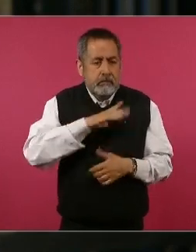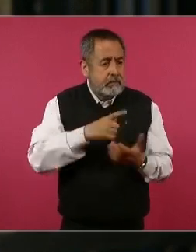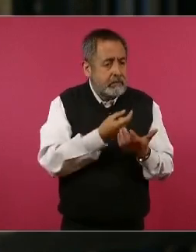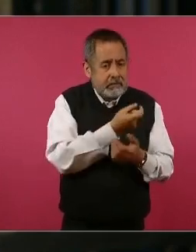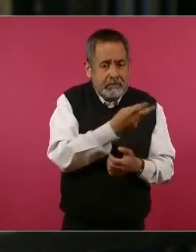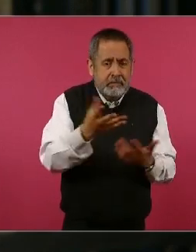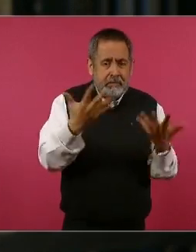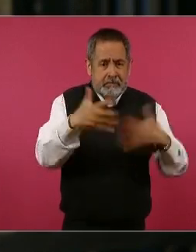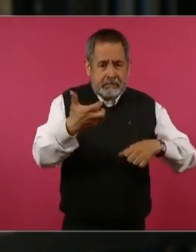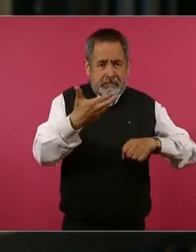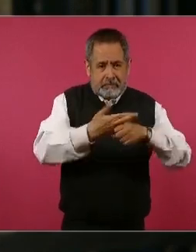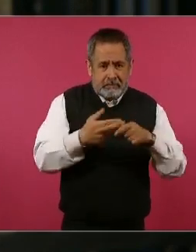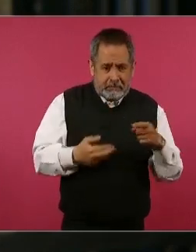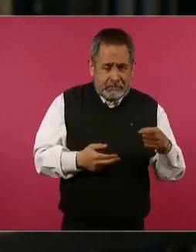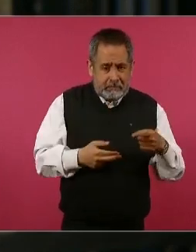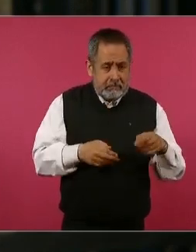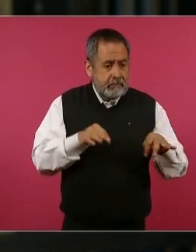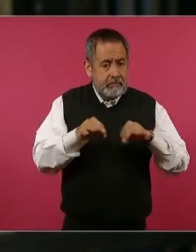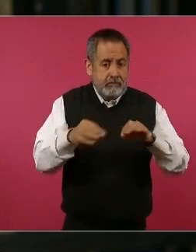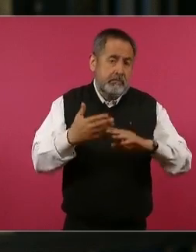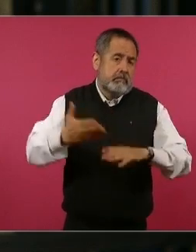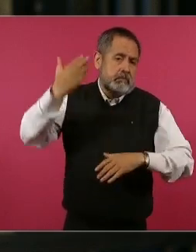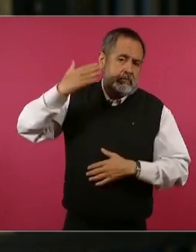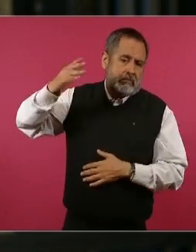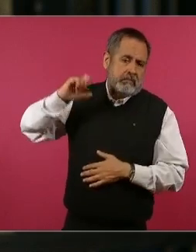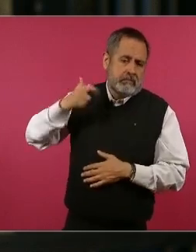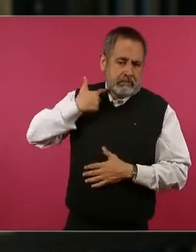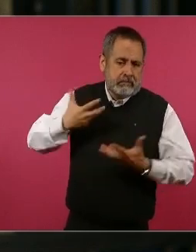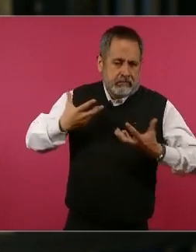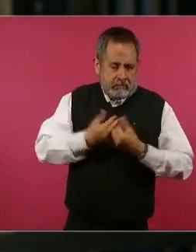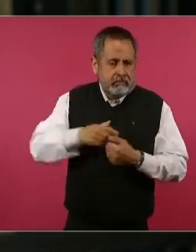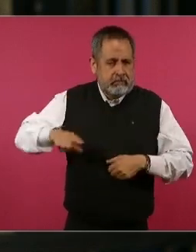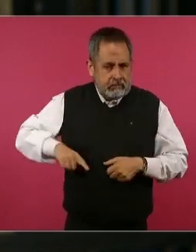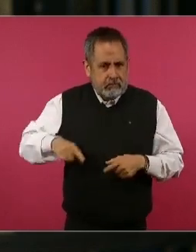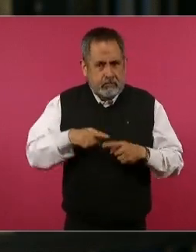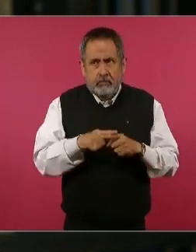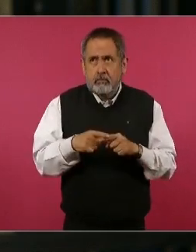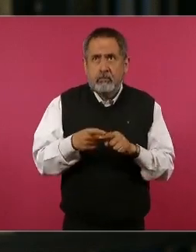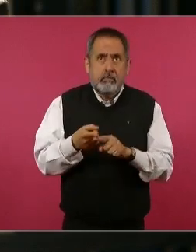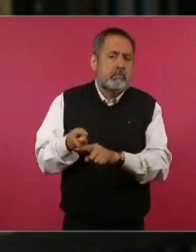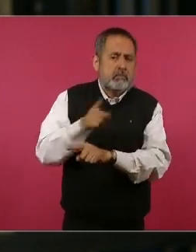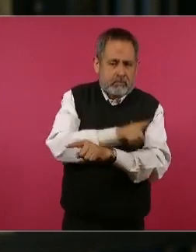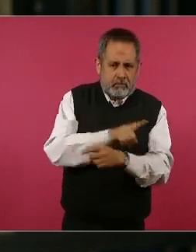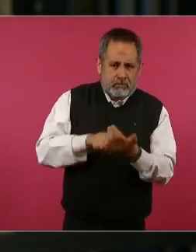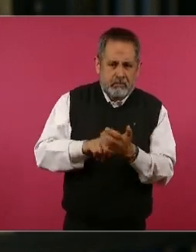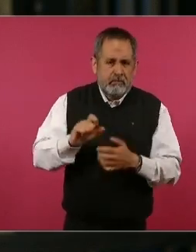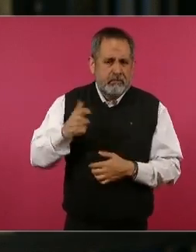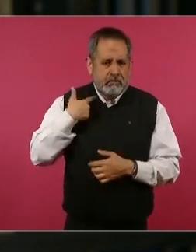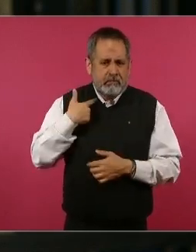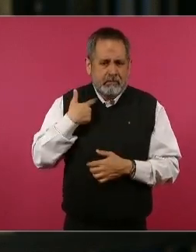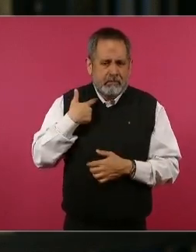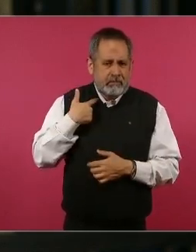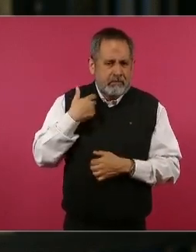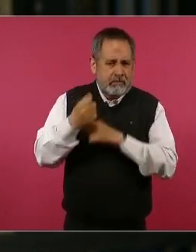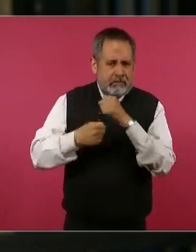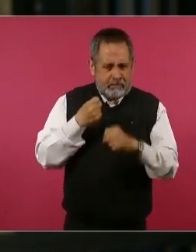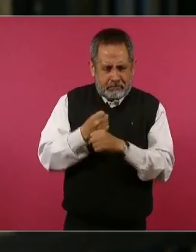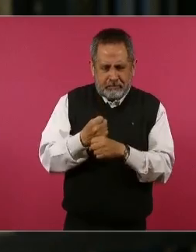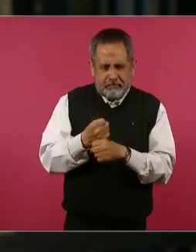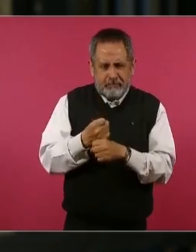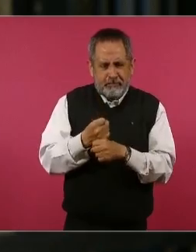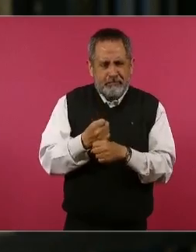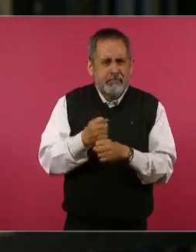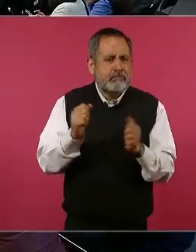varias empresas que trabajaron y sobre todo en los últimos tres meses